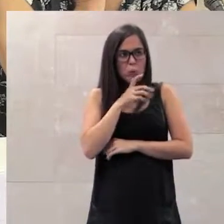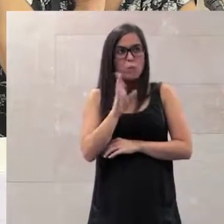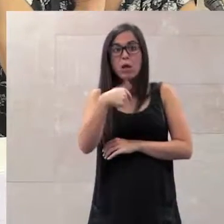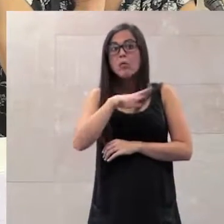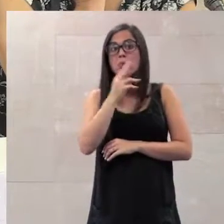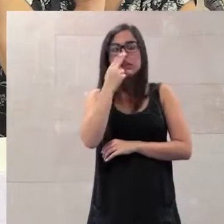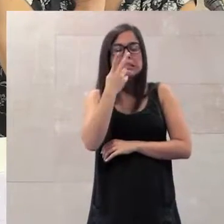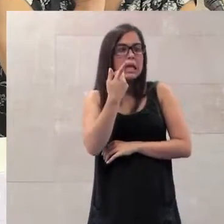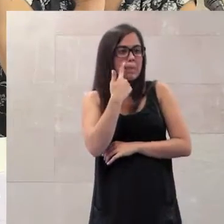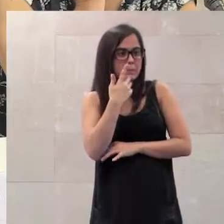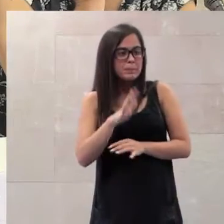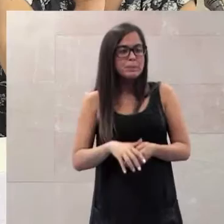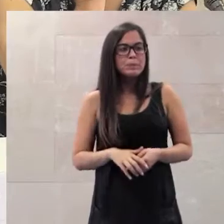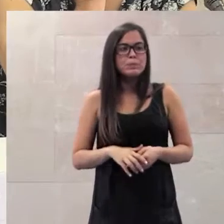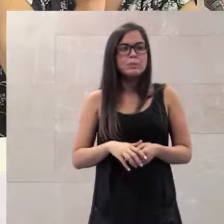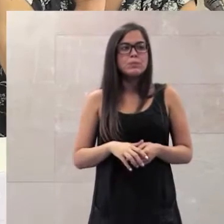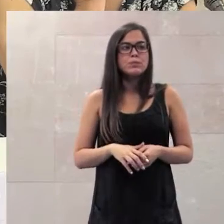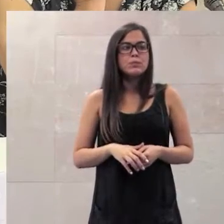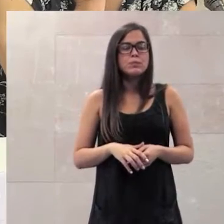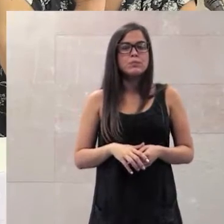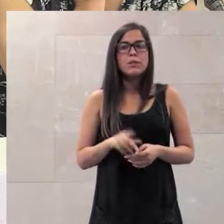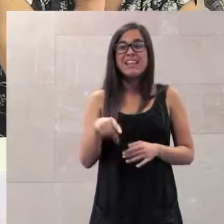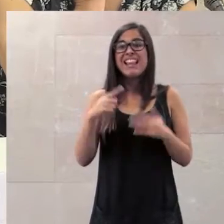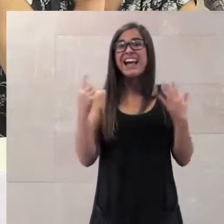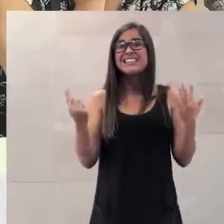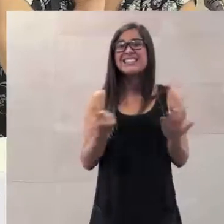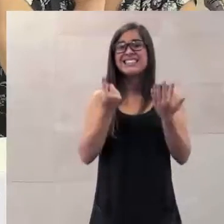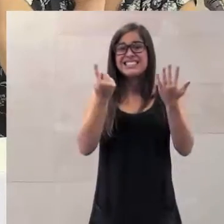etc. Esta es la sexta edición.